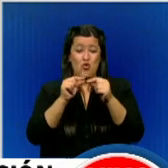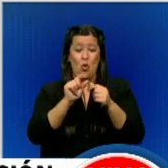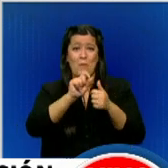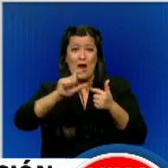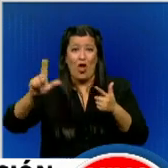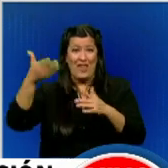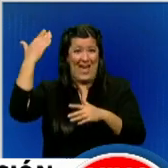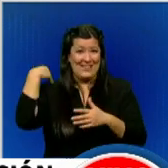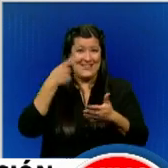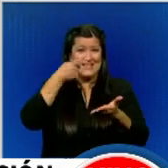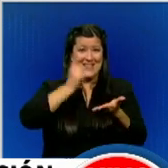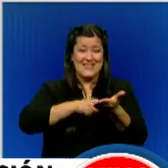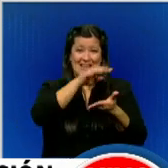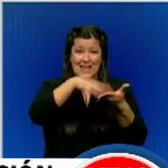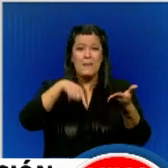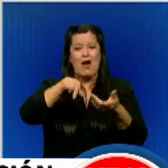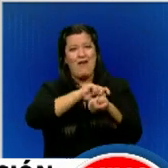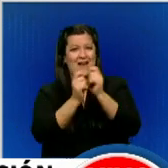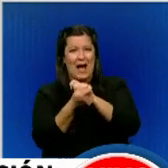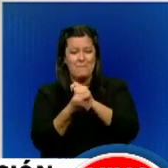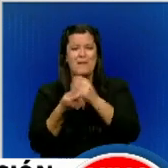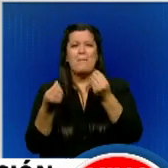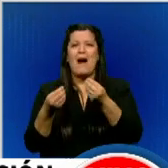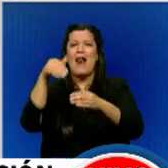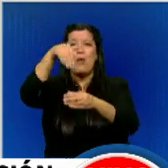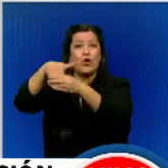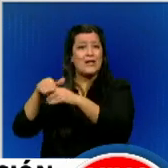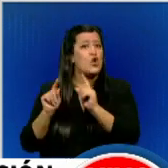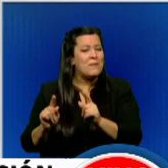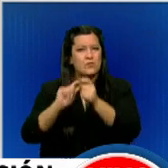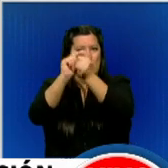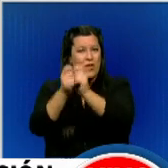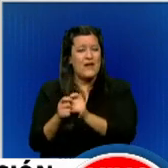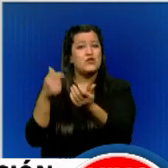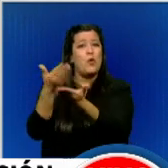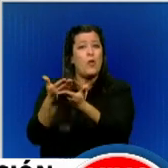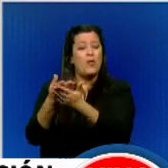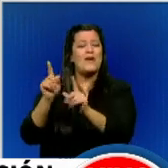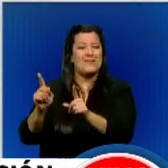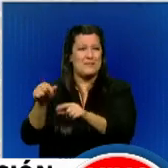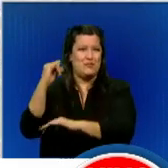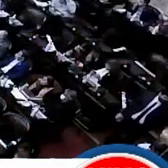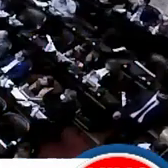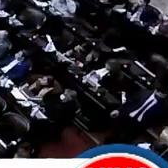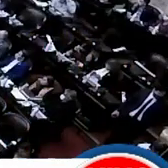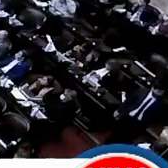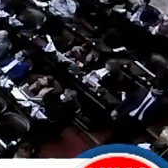original para que la votación sea con las modificaciones propuestas por el miembro informante